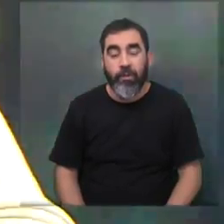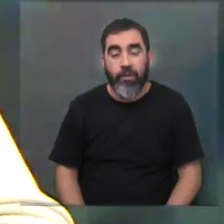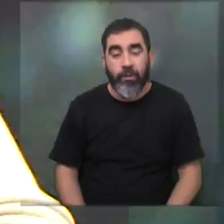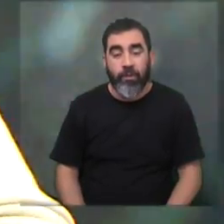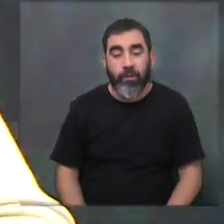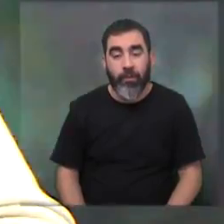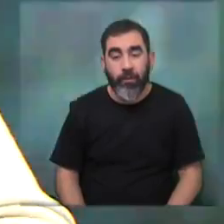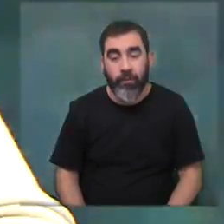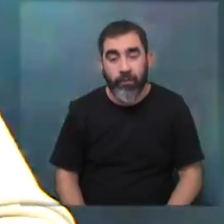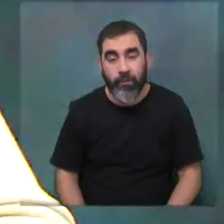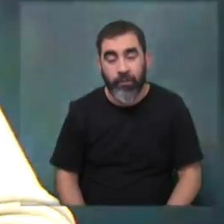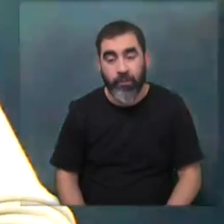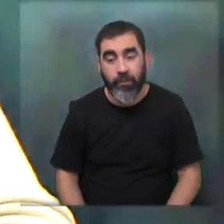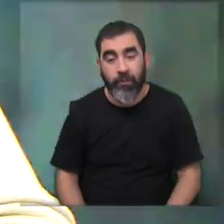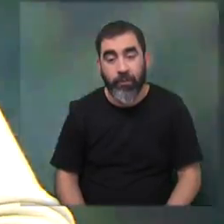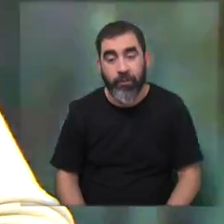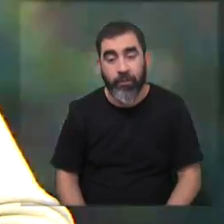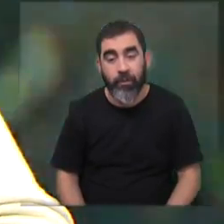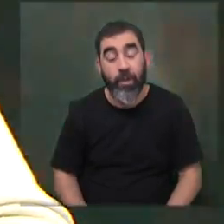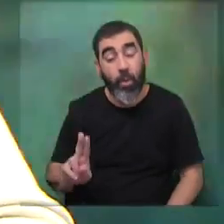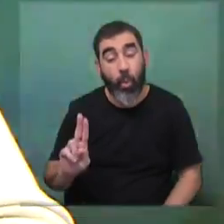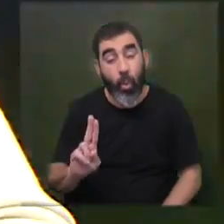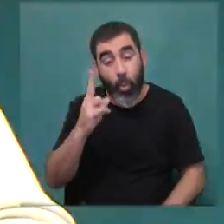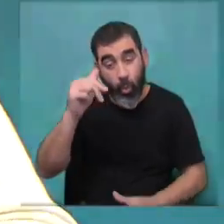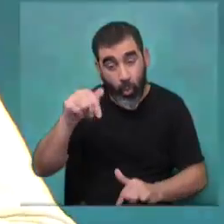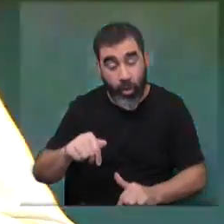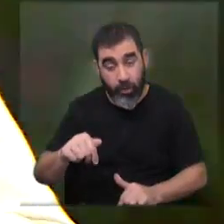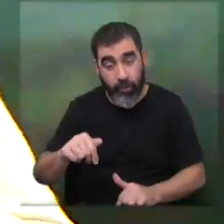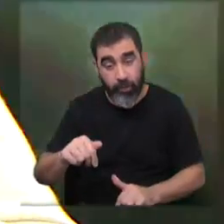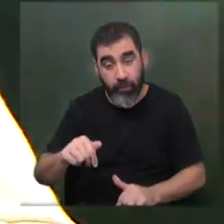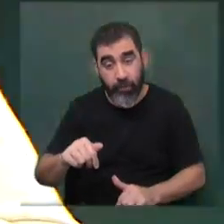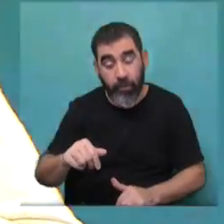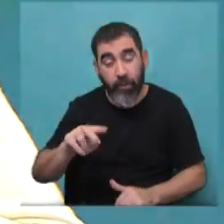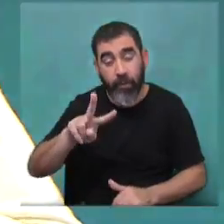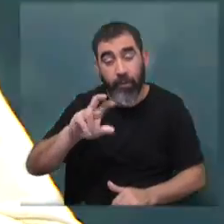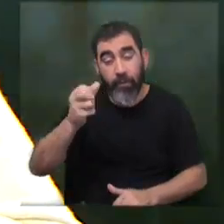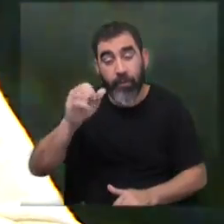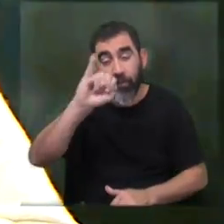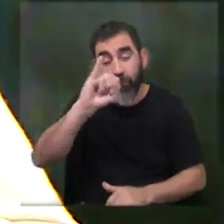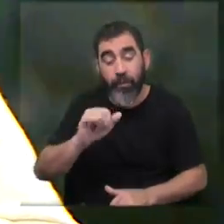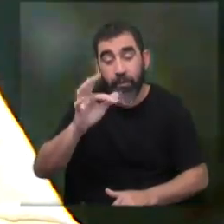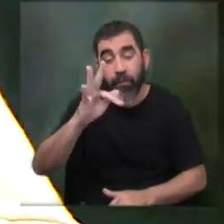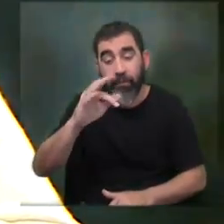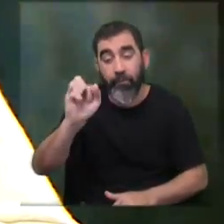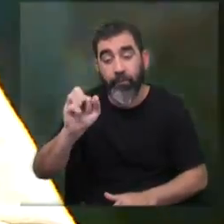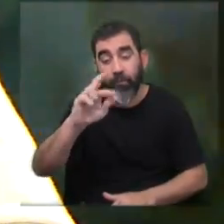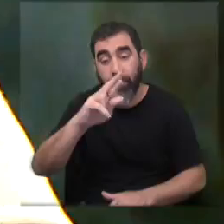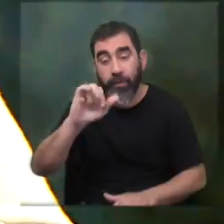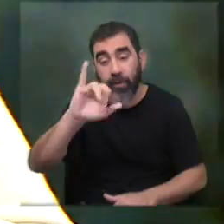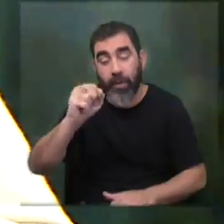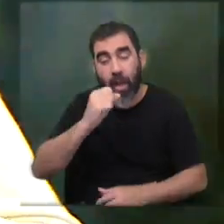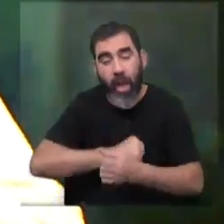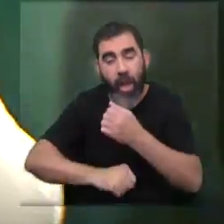lo ha propuesto y a mí me parece muy bueno. En Uruguay podemos contar desde Bas Ferreira en adelante, por allá por los años 60.